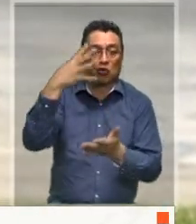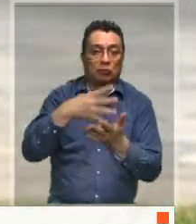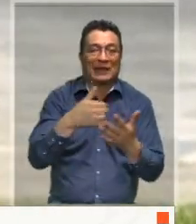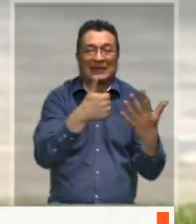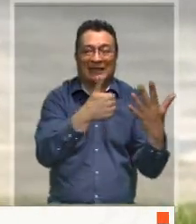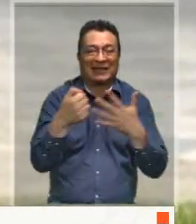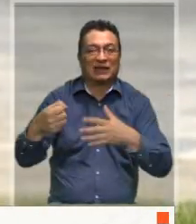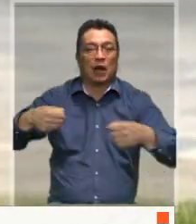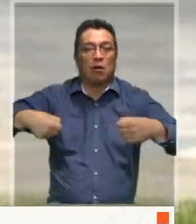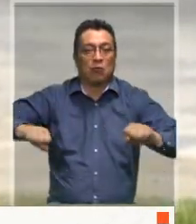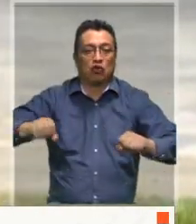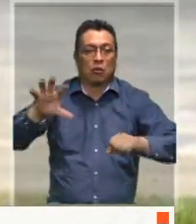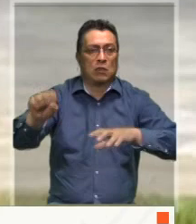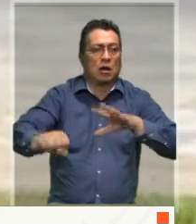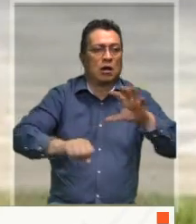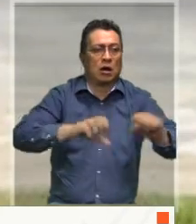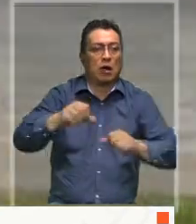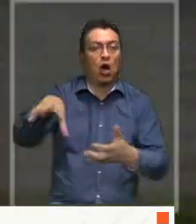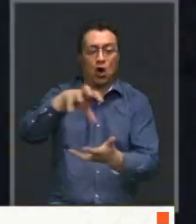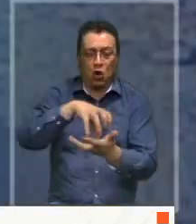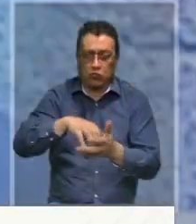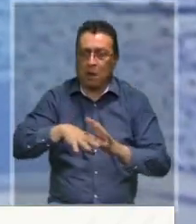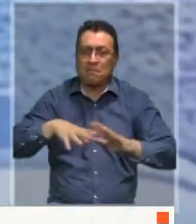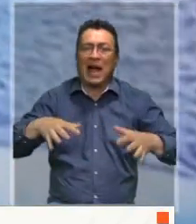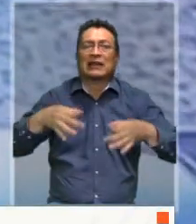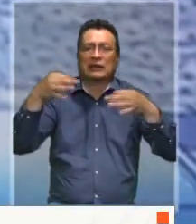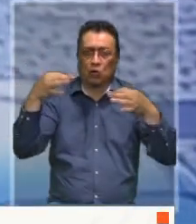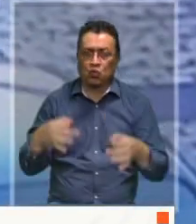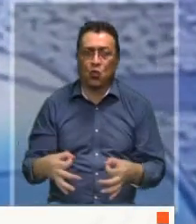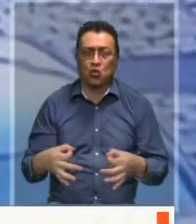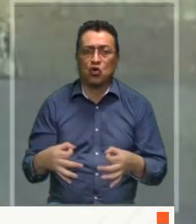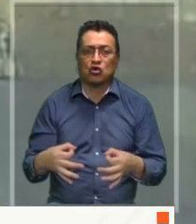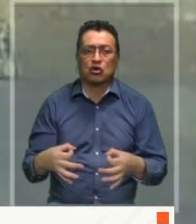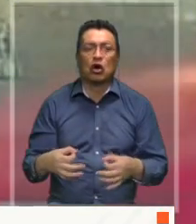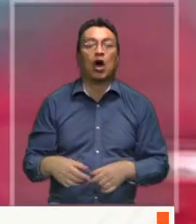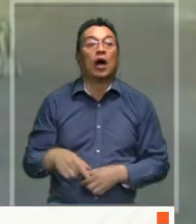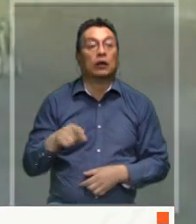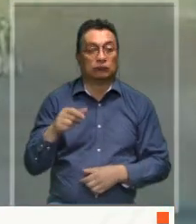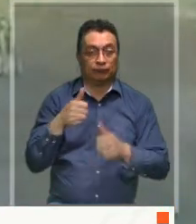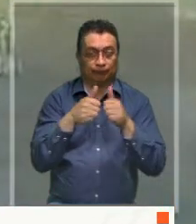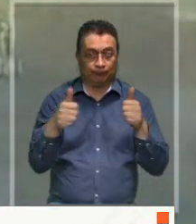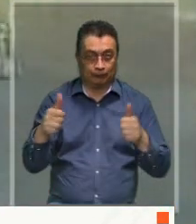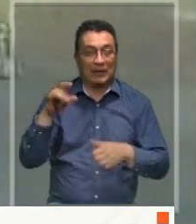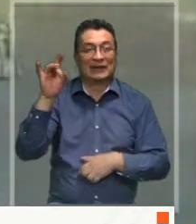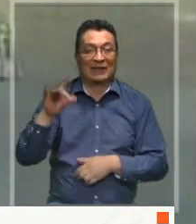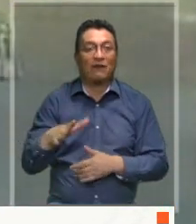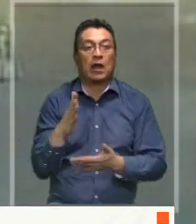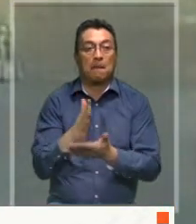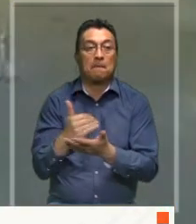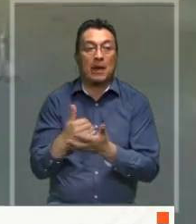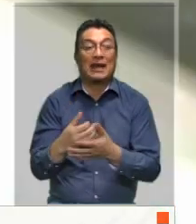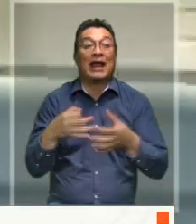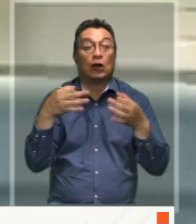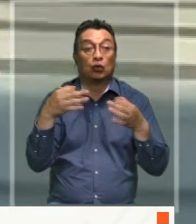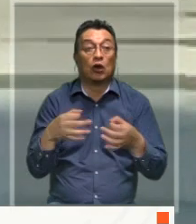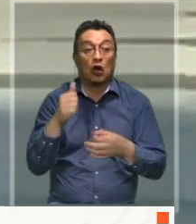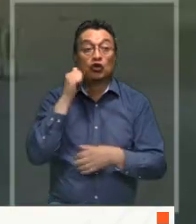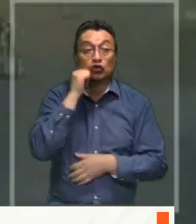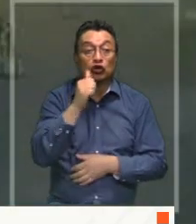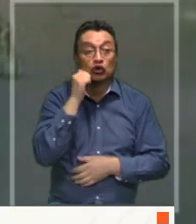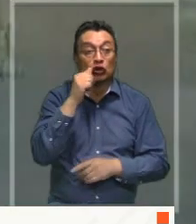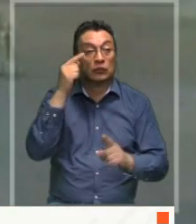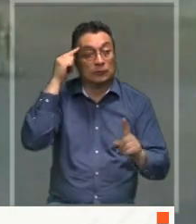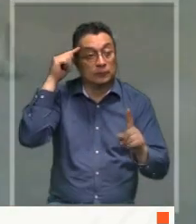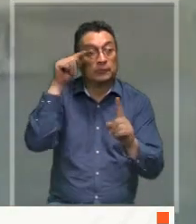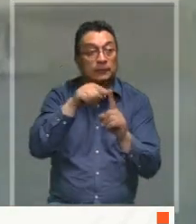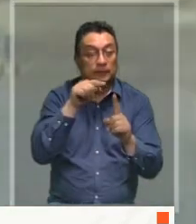4.600 motos. Nuestro compromiso es una comuna más segura. Las autoridades lo saben, por eso el plan de seguridad cada día se enfoca más en este